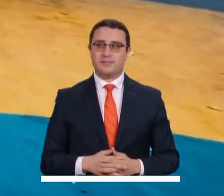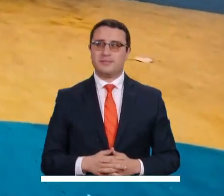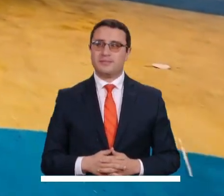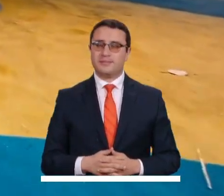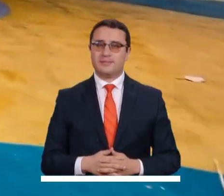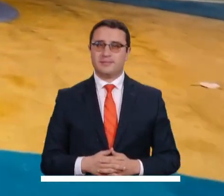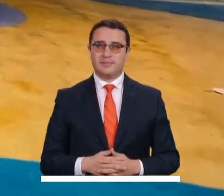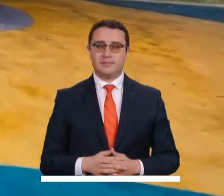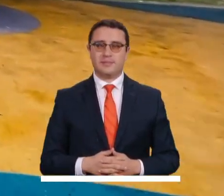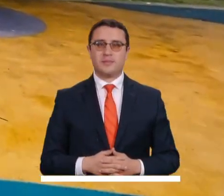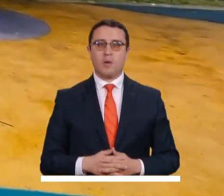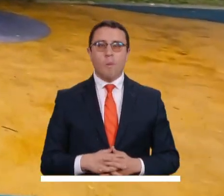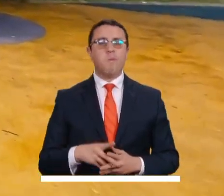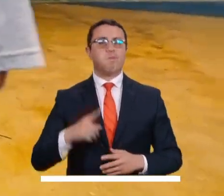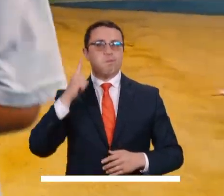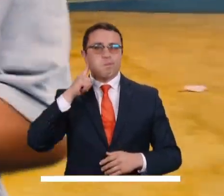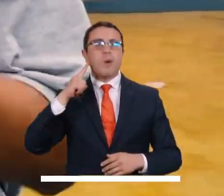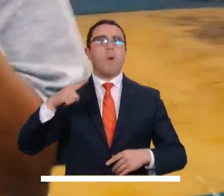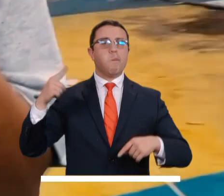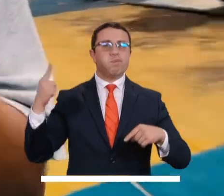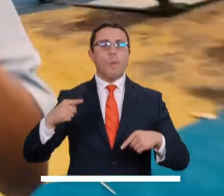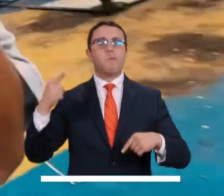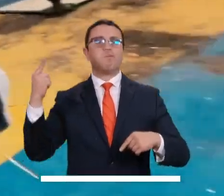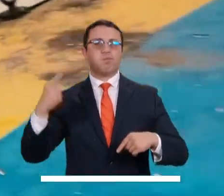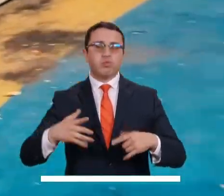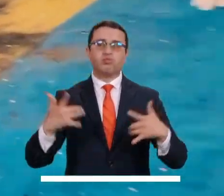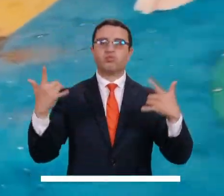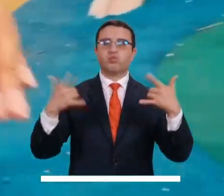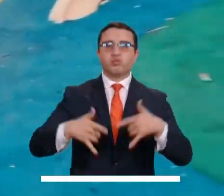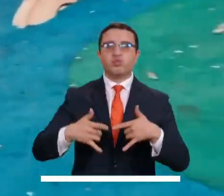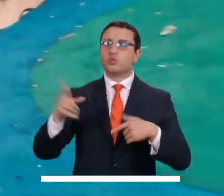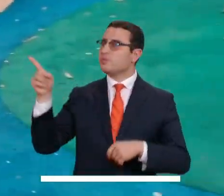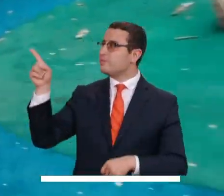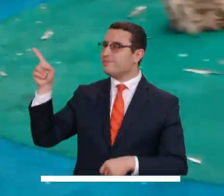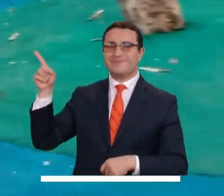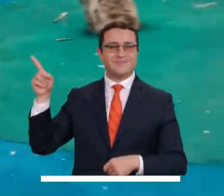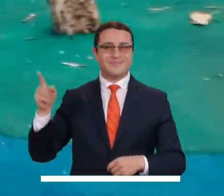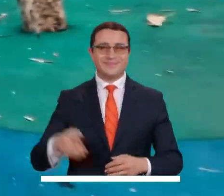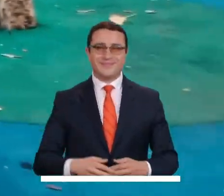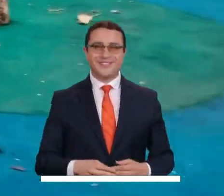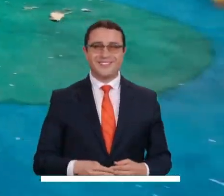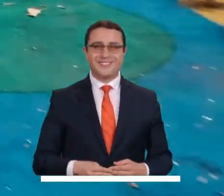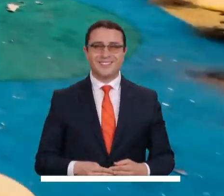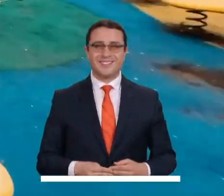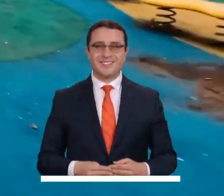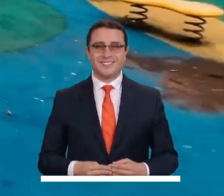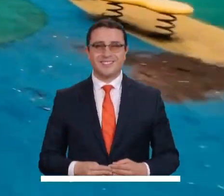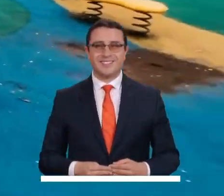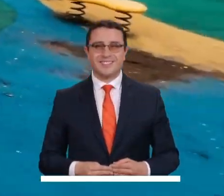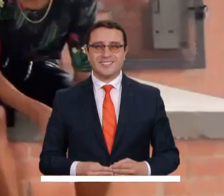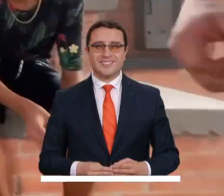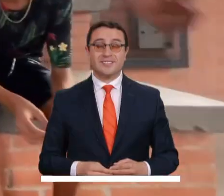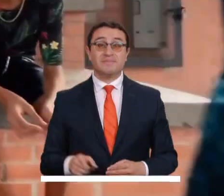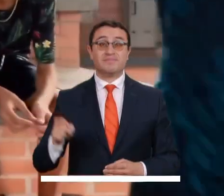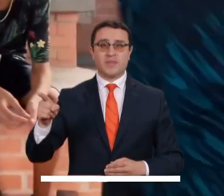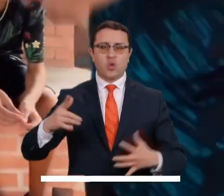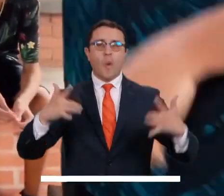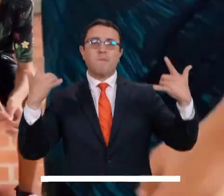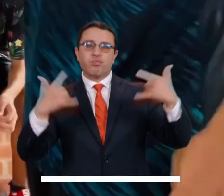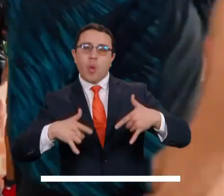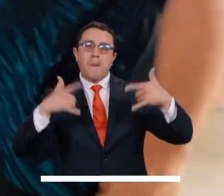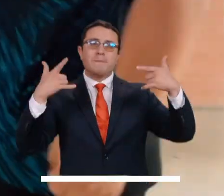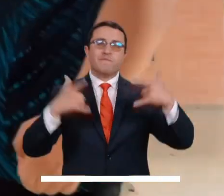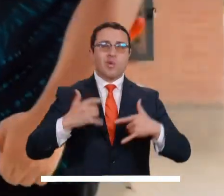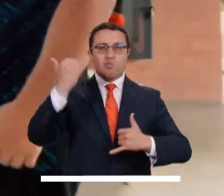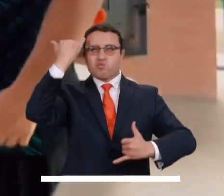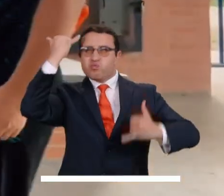Yeah. Esta rama del freestyle es un tipo de rap en donde las